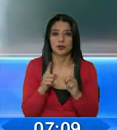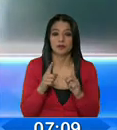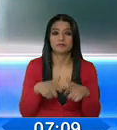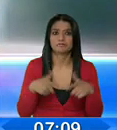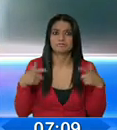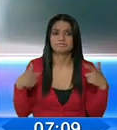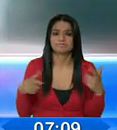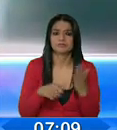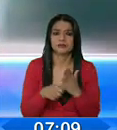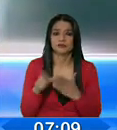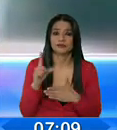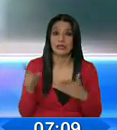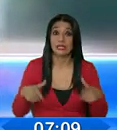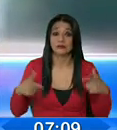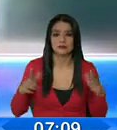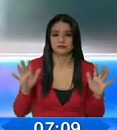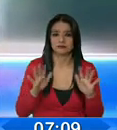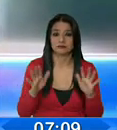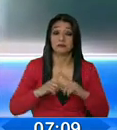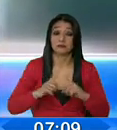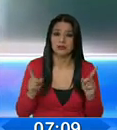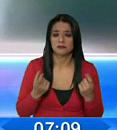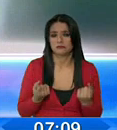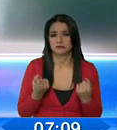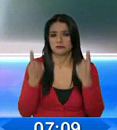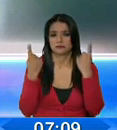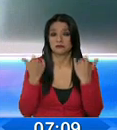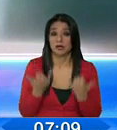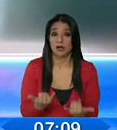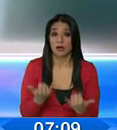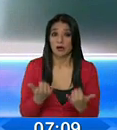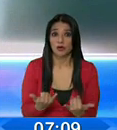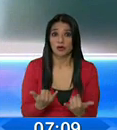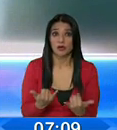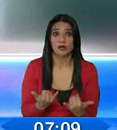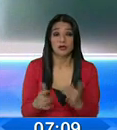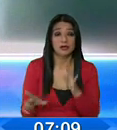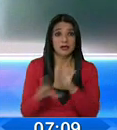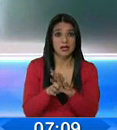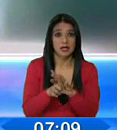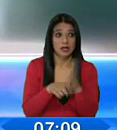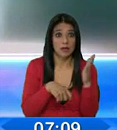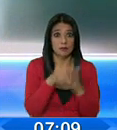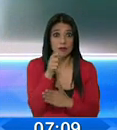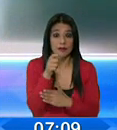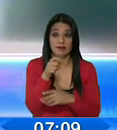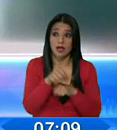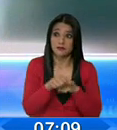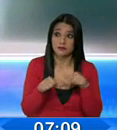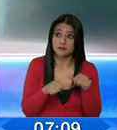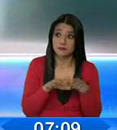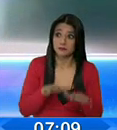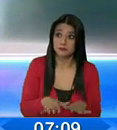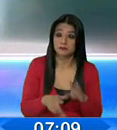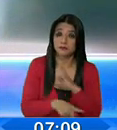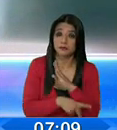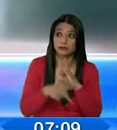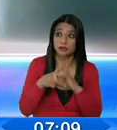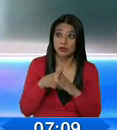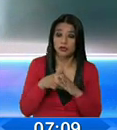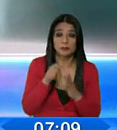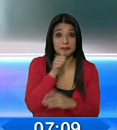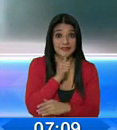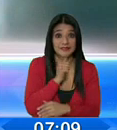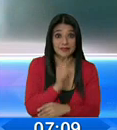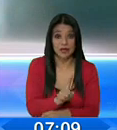de finanzas, pero sobre todo también entender que no estamos permitiendo en esta ley ningún tipo de privatización del petróleo. Estamos